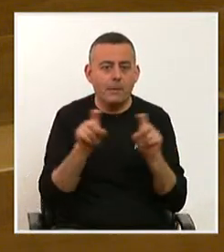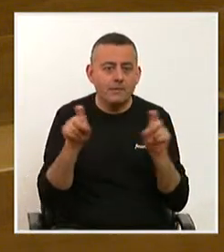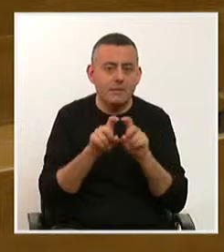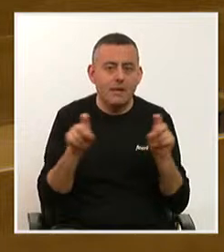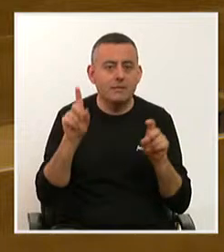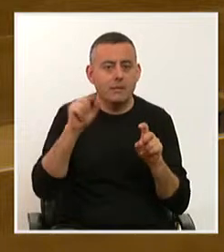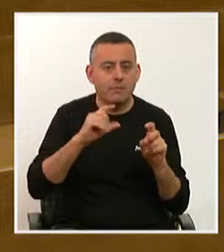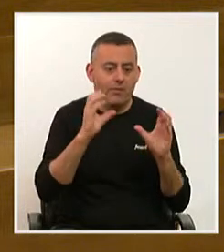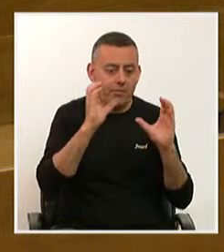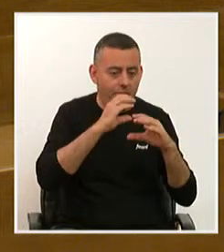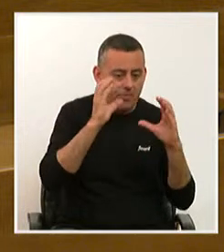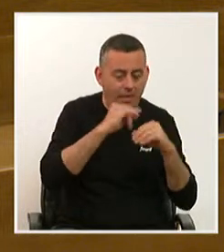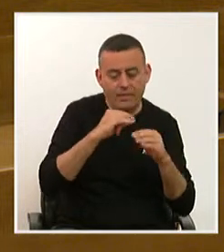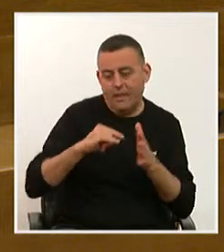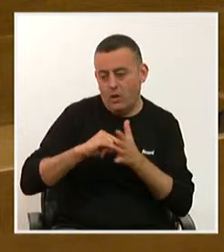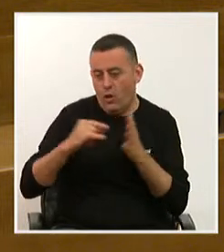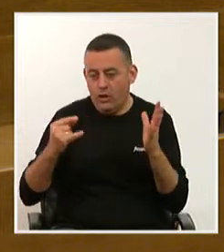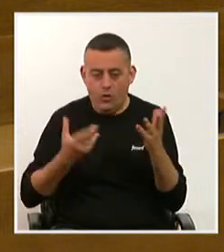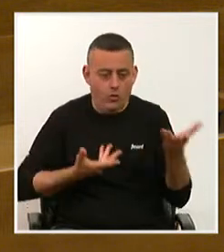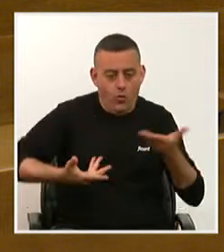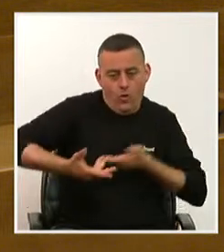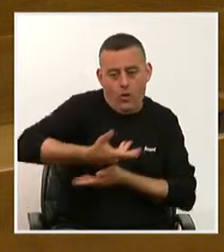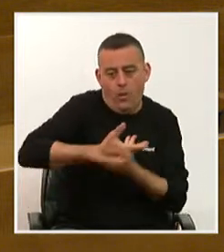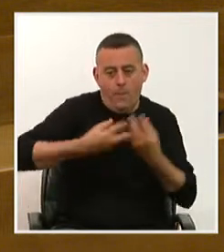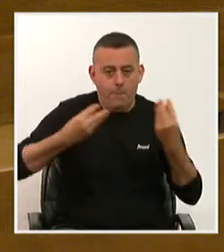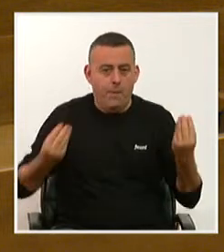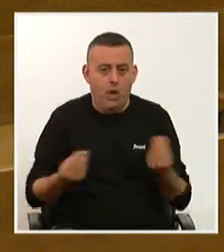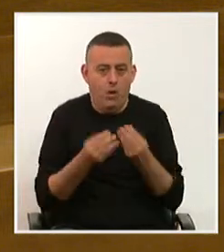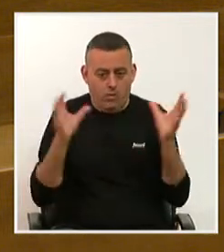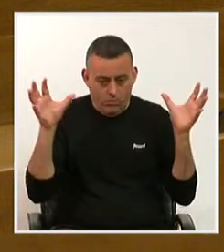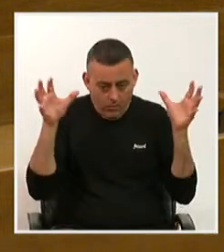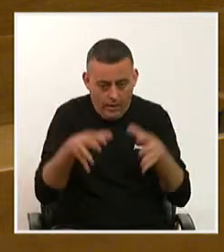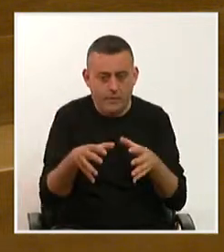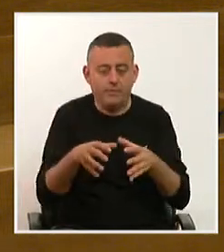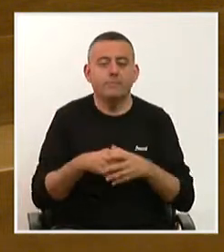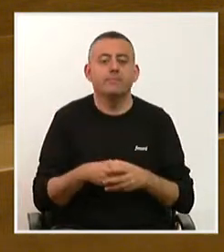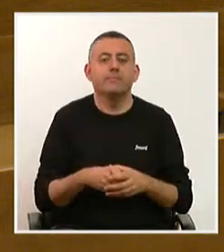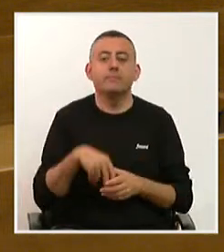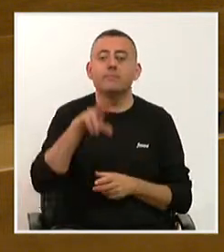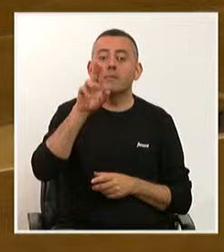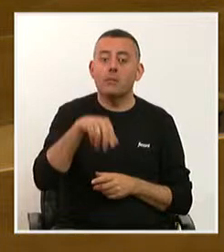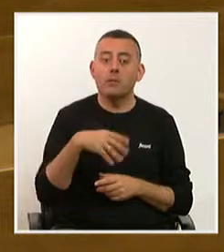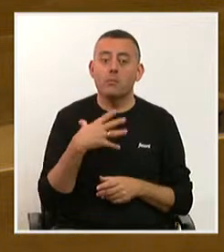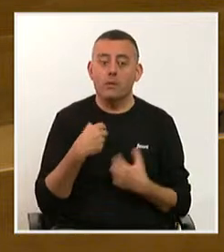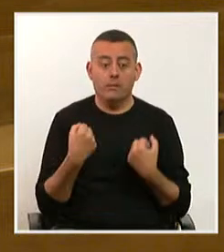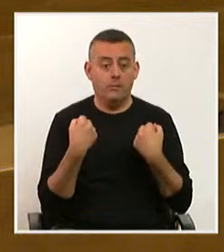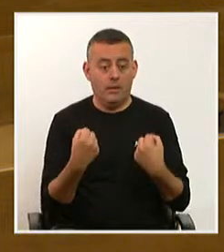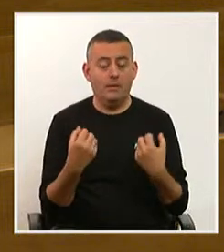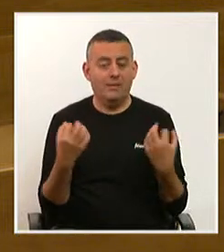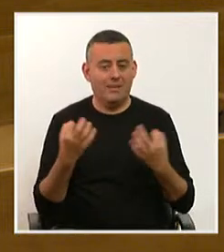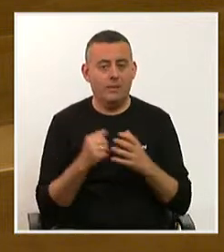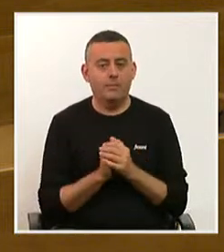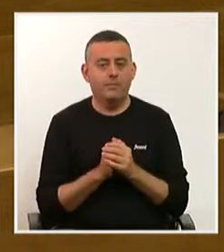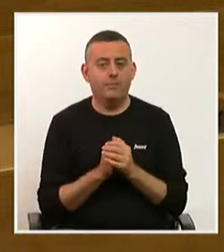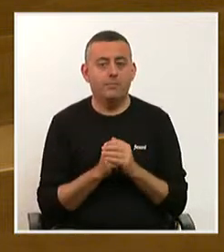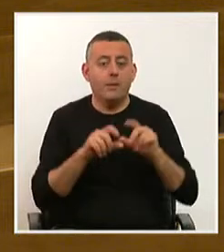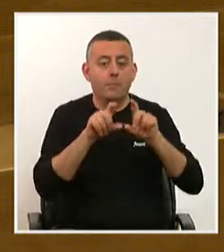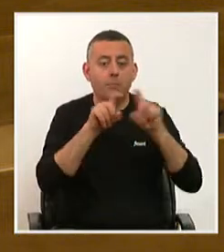ciic y teic o exemp potenciar la con entre